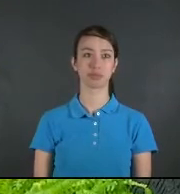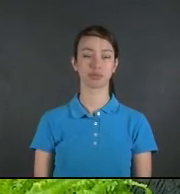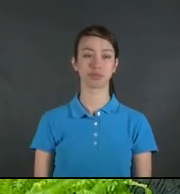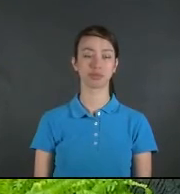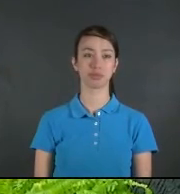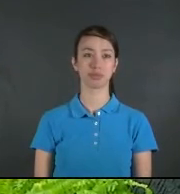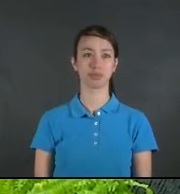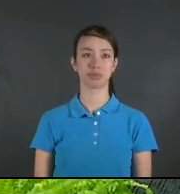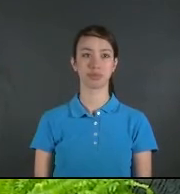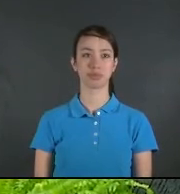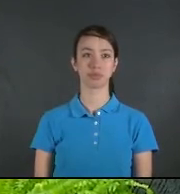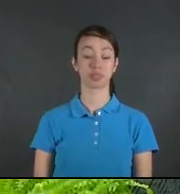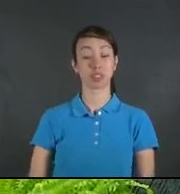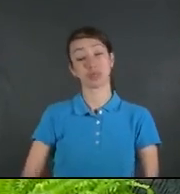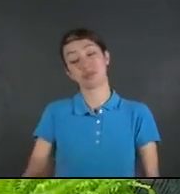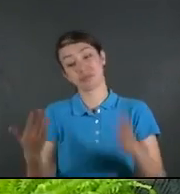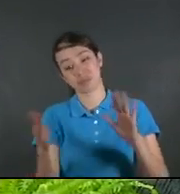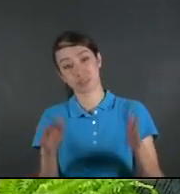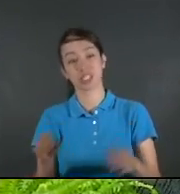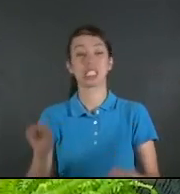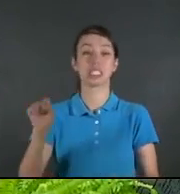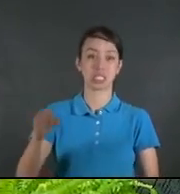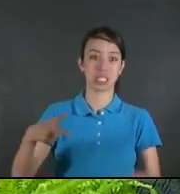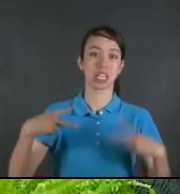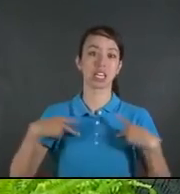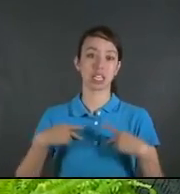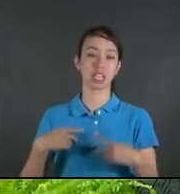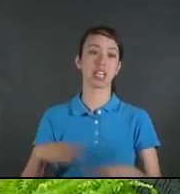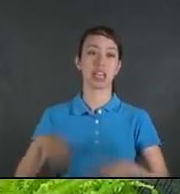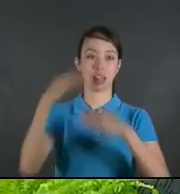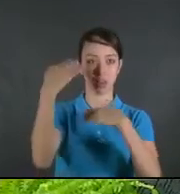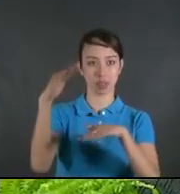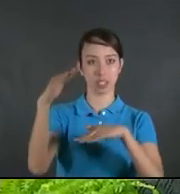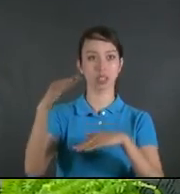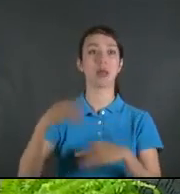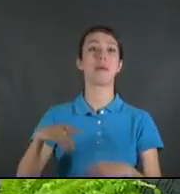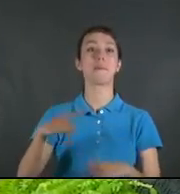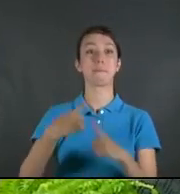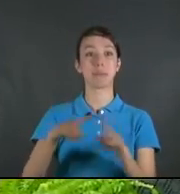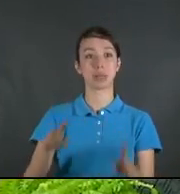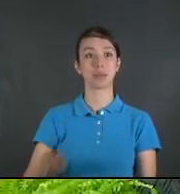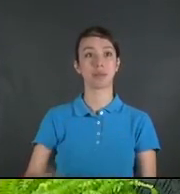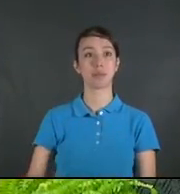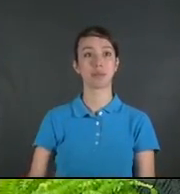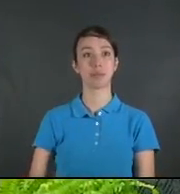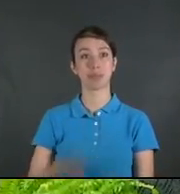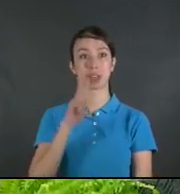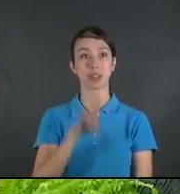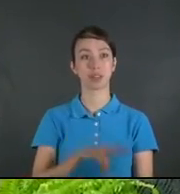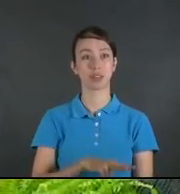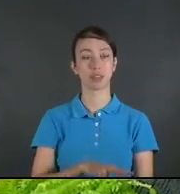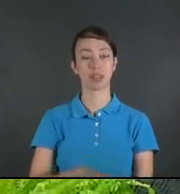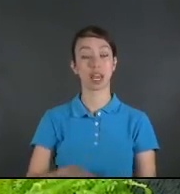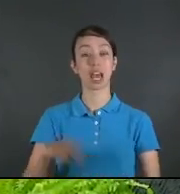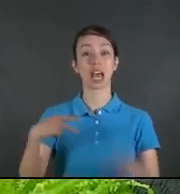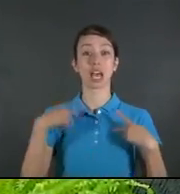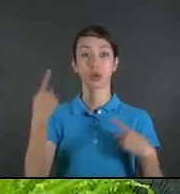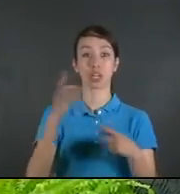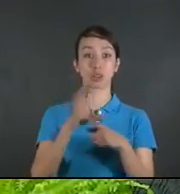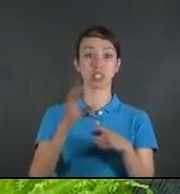Aunque sí algunas limitaciones eso también es cierto hay una cosa que se